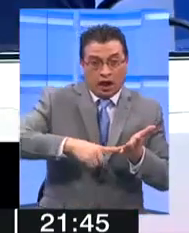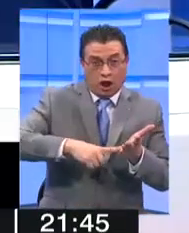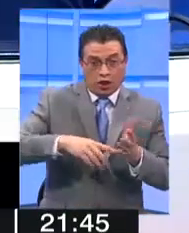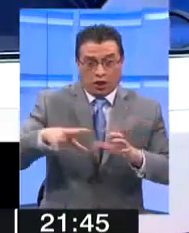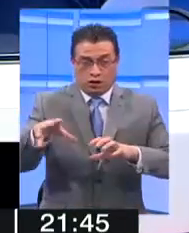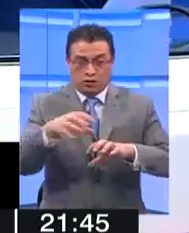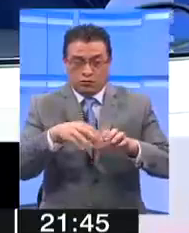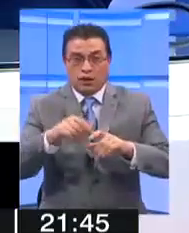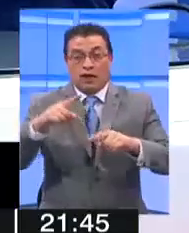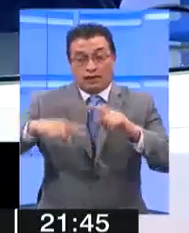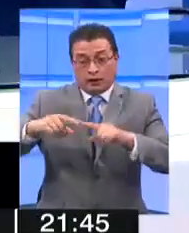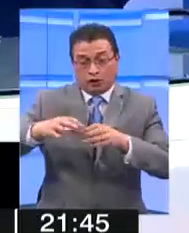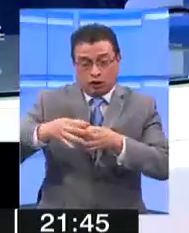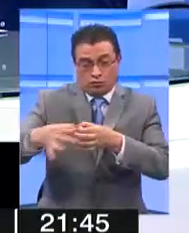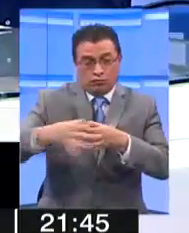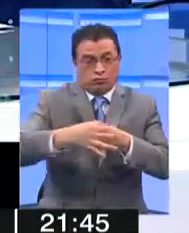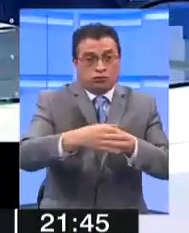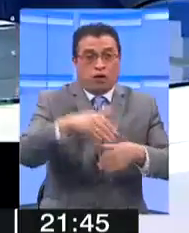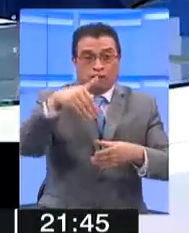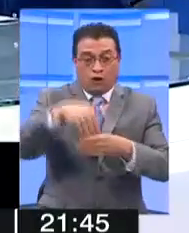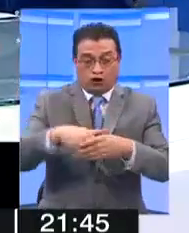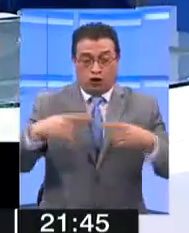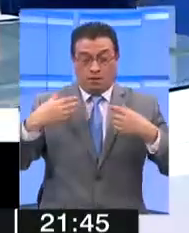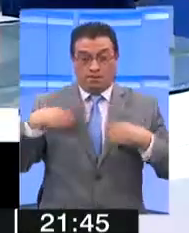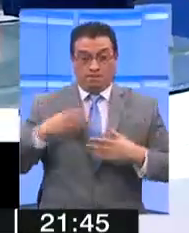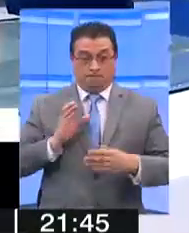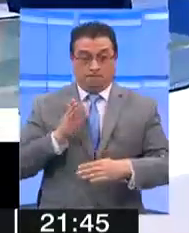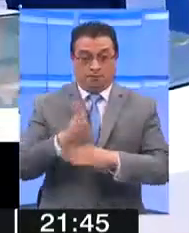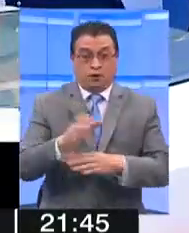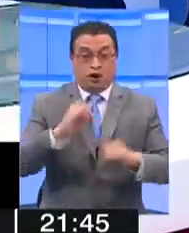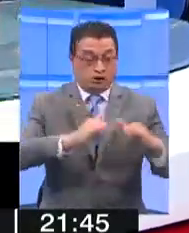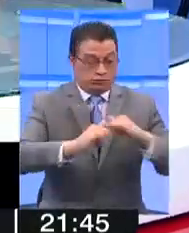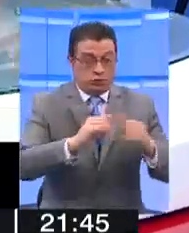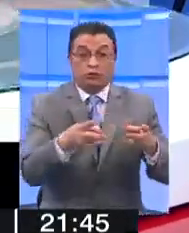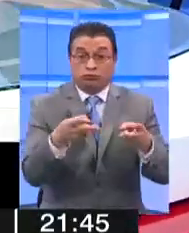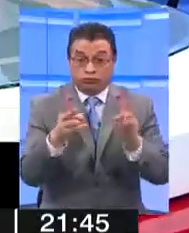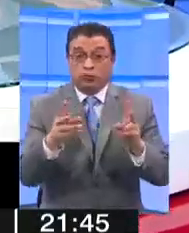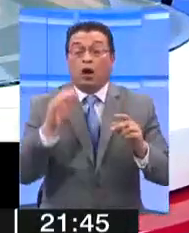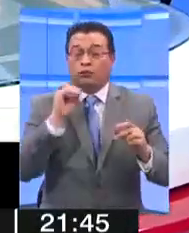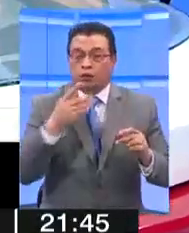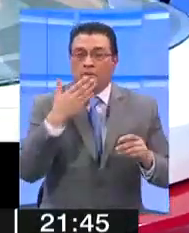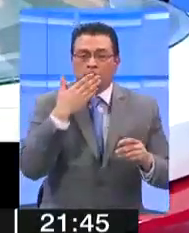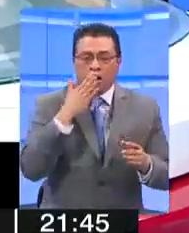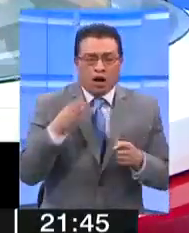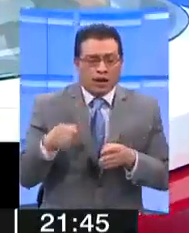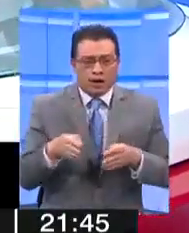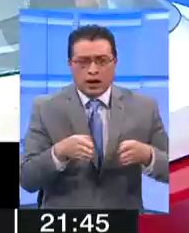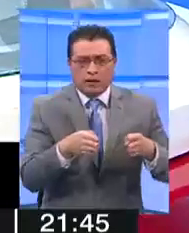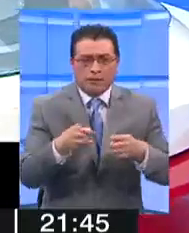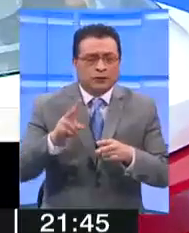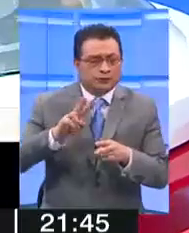también territoriales, o sea, que tanto votos físicos como votos virtuales. Y ahí estamos tratando de ver las mejores alternativas